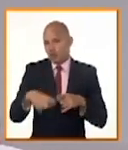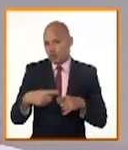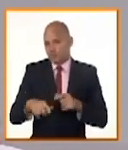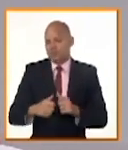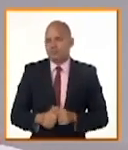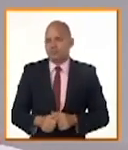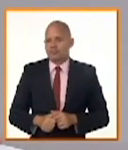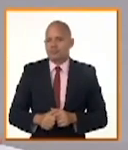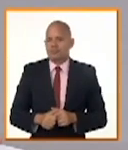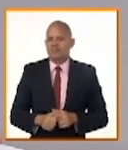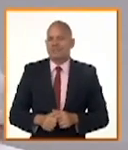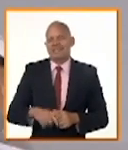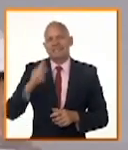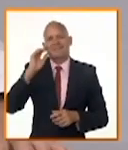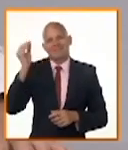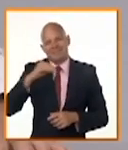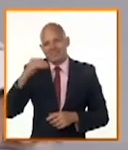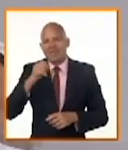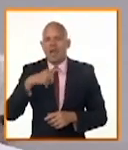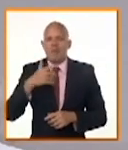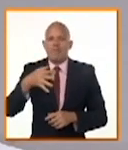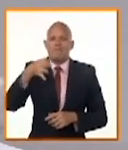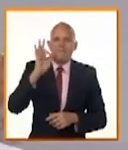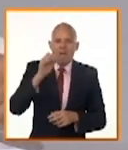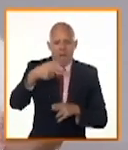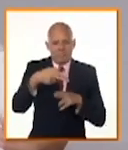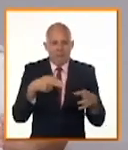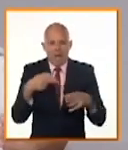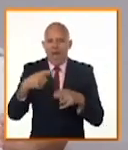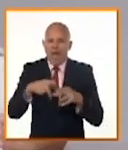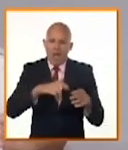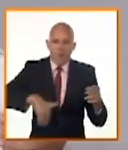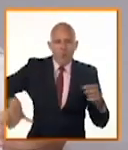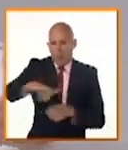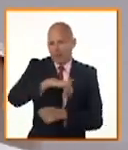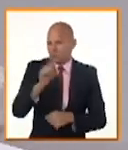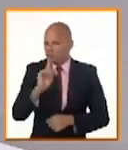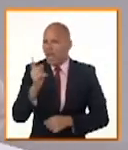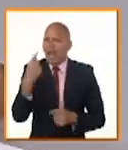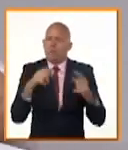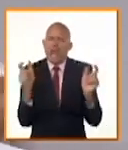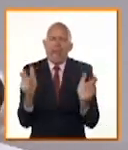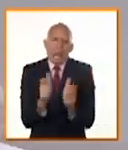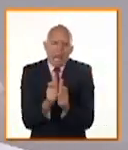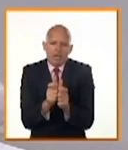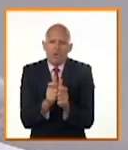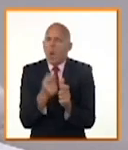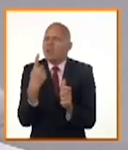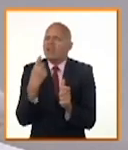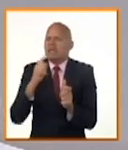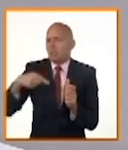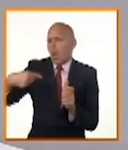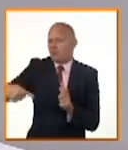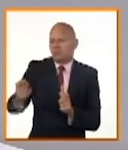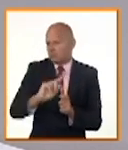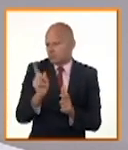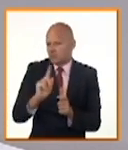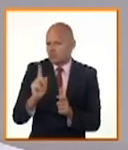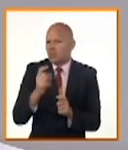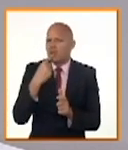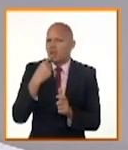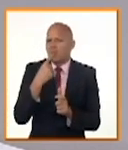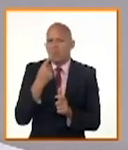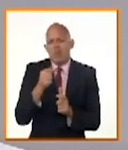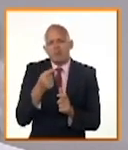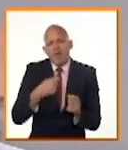la posibilidad la norma la una posibilidad de Hasta el quinto día del depósito o sea no más de cinco días o no más de 100 mil pesos que tengan y que y